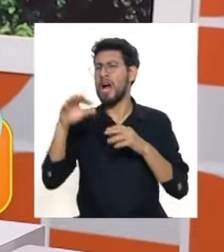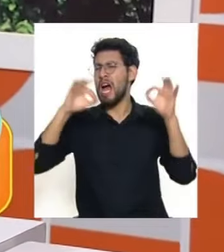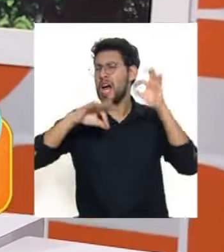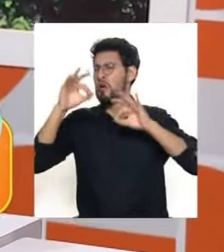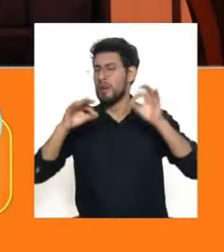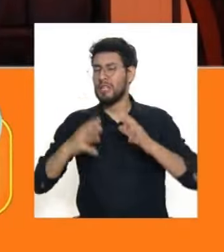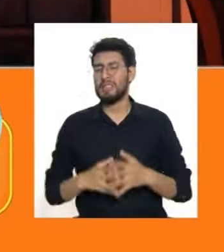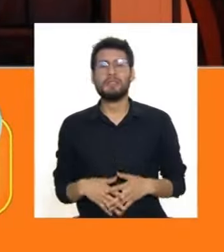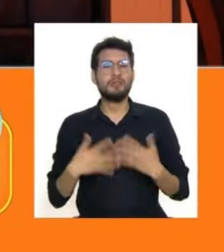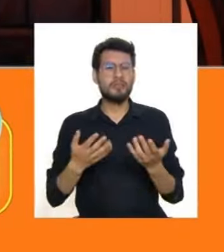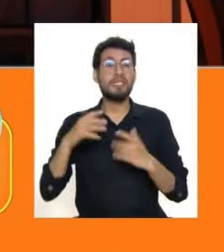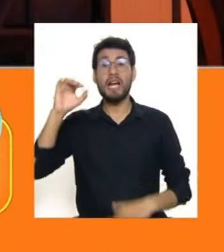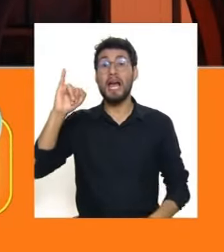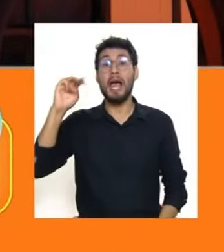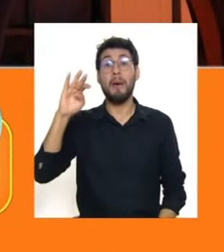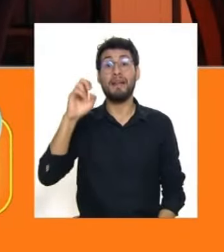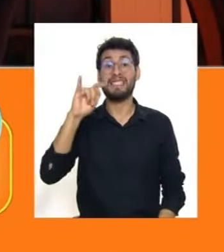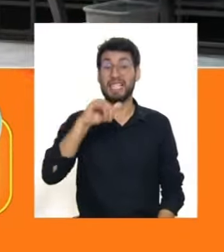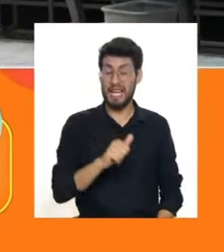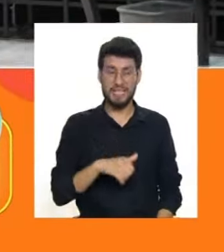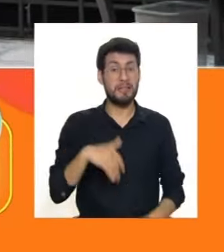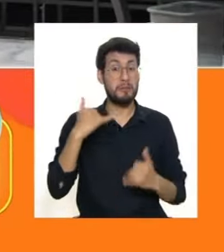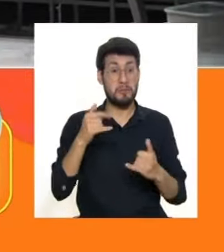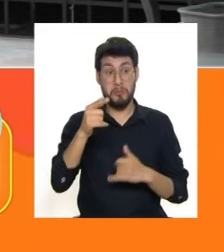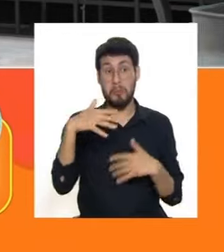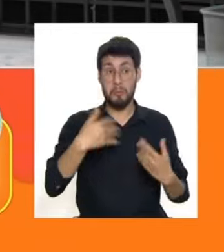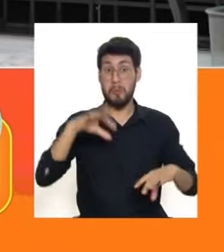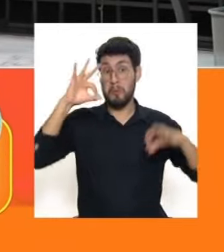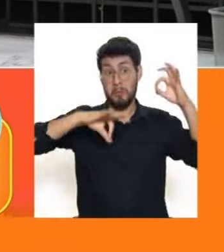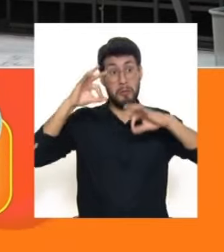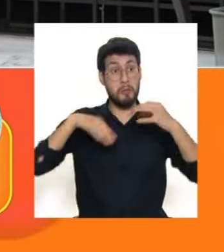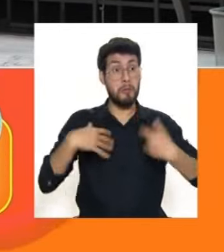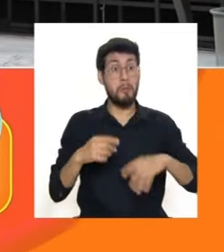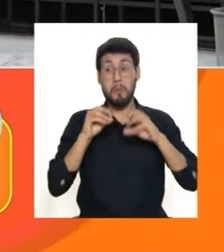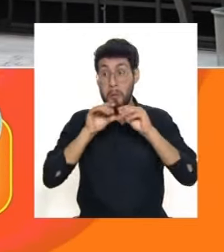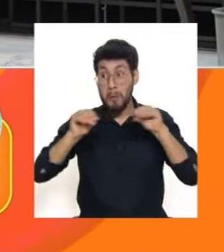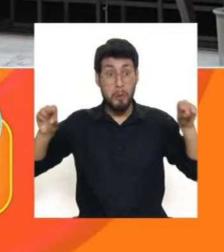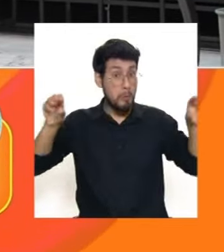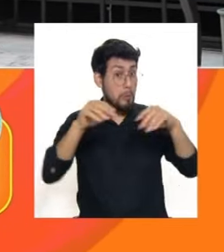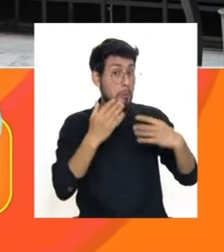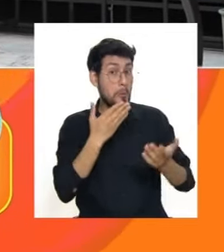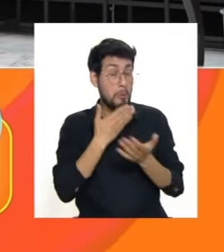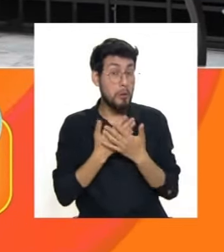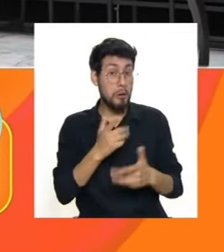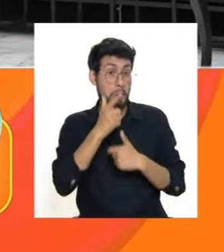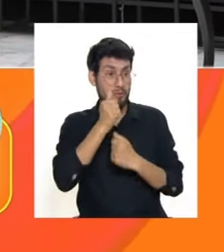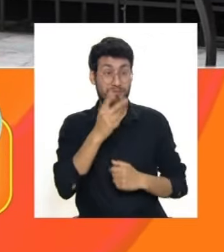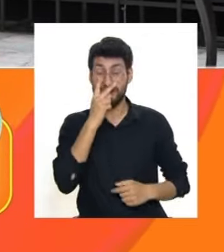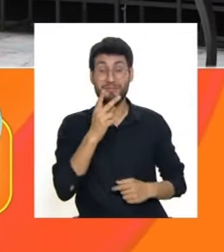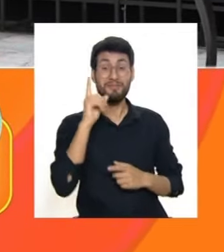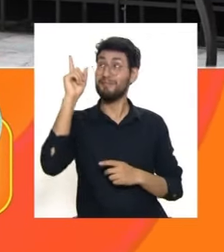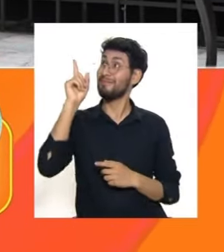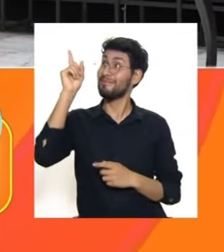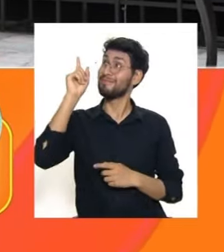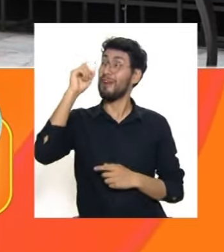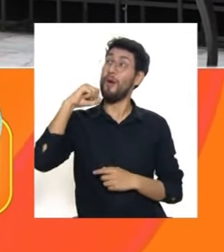obra teatral Imbestia. Epa. Así que mira, es una obra que está dando mucho que hablar. Muy interesante. Ahí está, mira qué